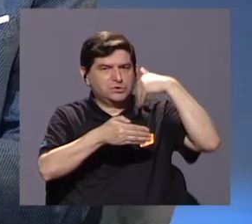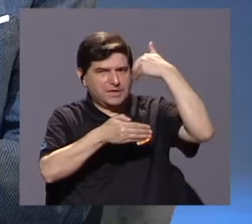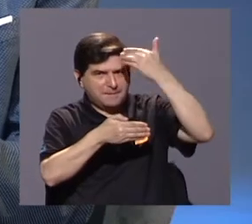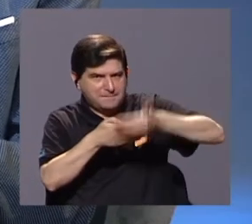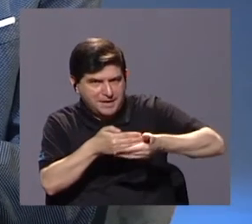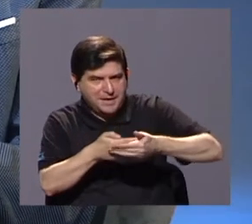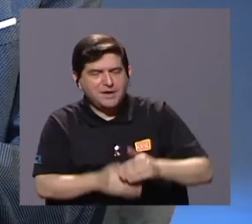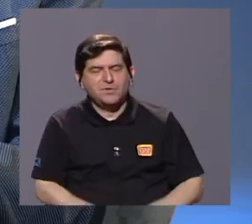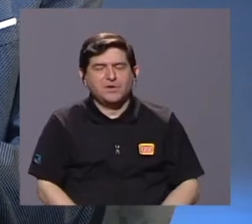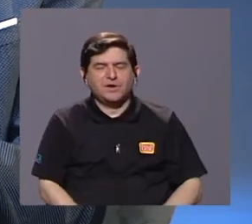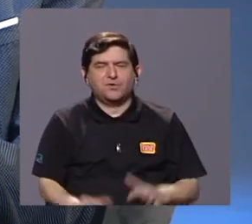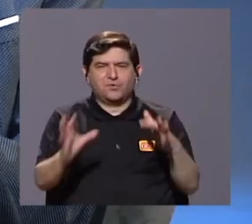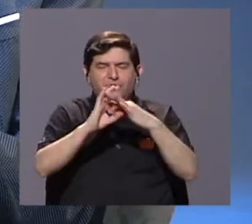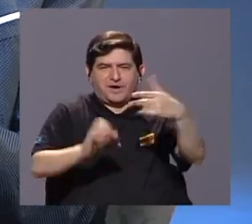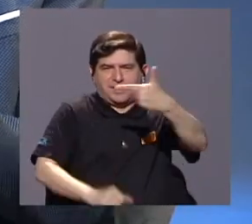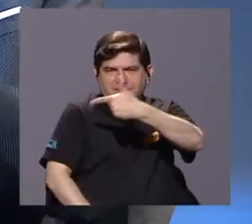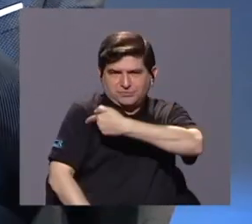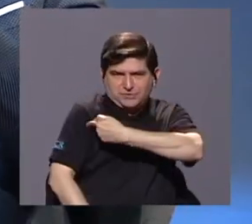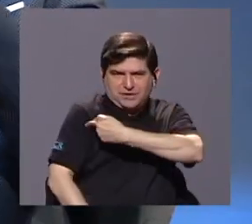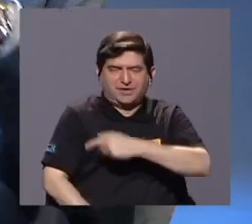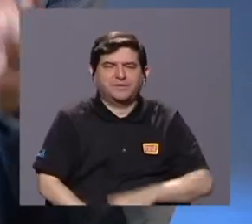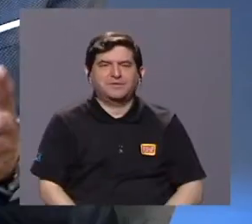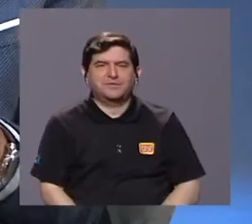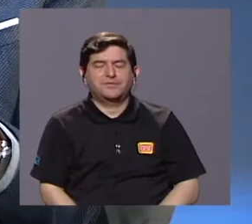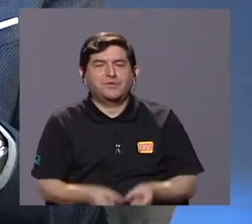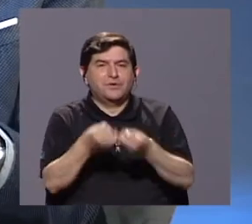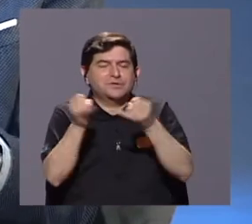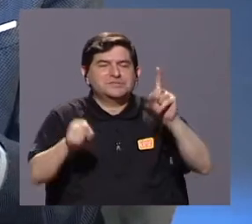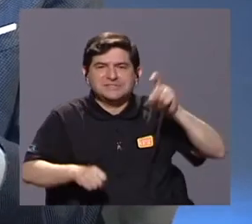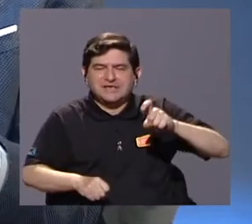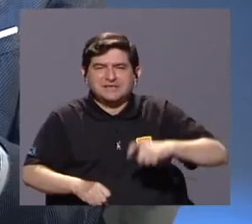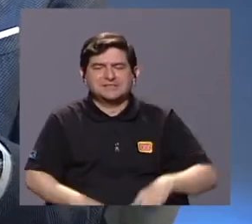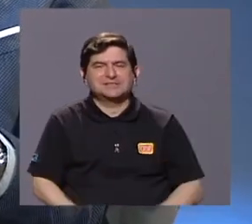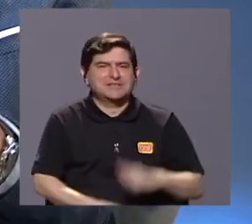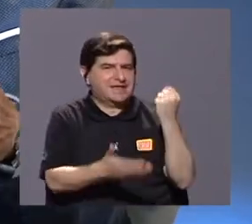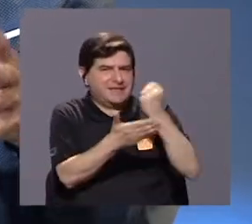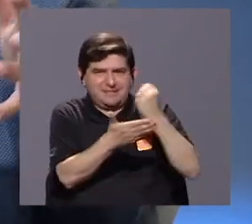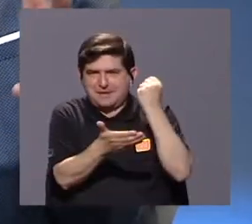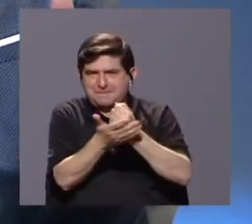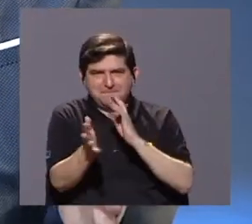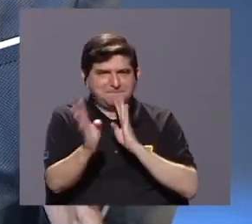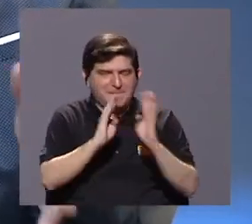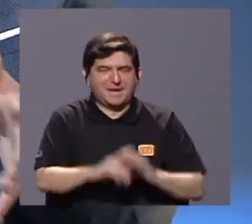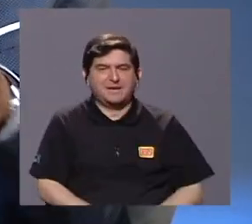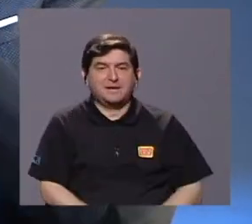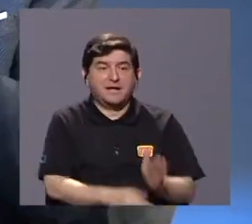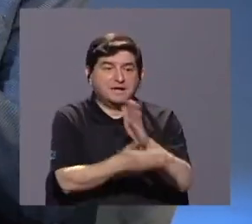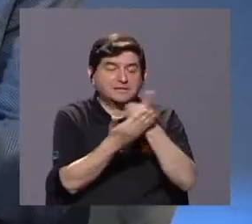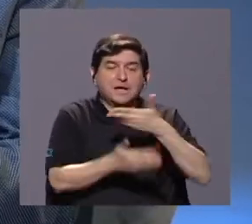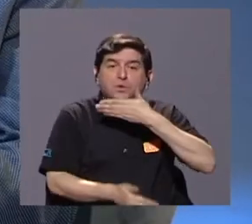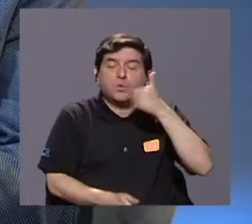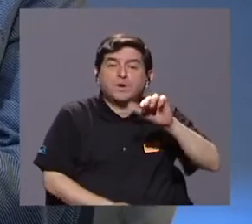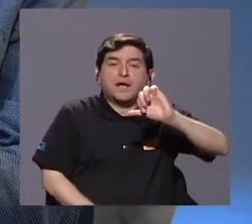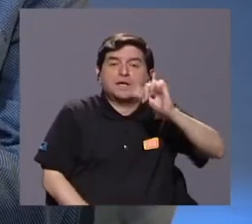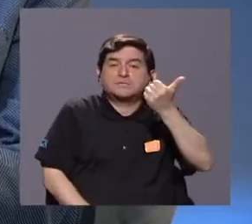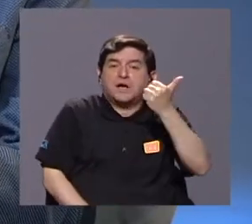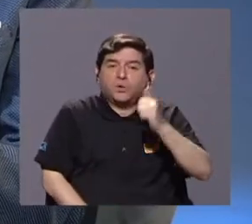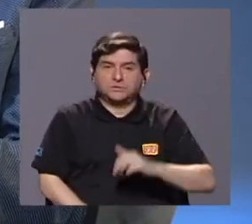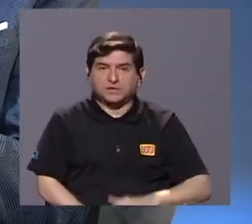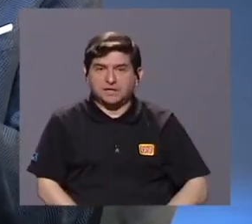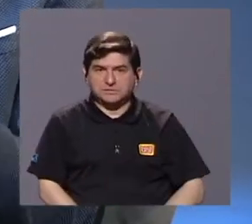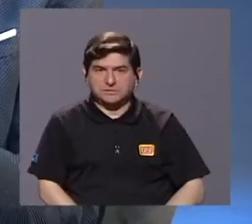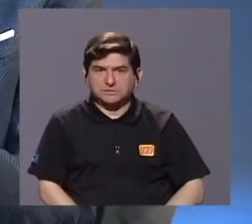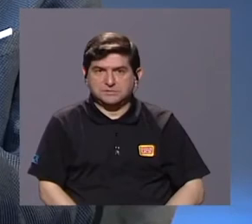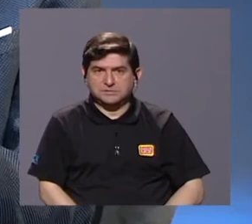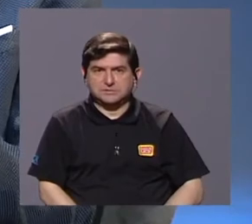mucho a propósito de las vacunas. Y sin necesidad de entrar en marcas, ¿hay unas mejores que otras?